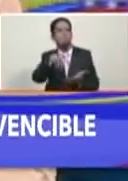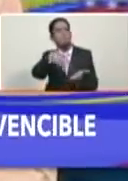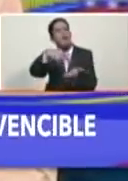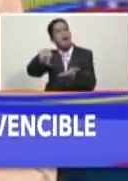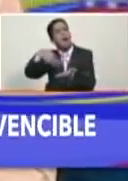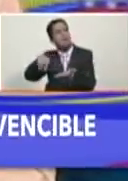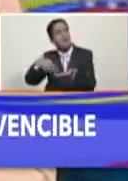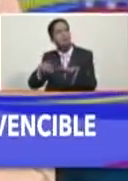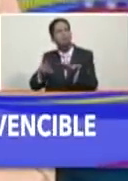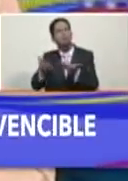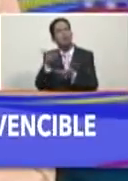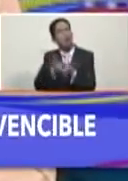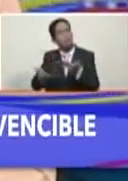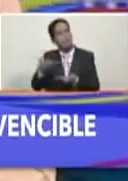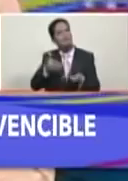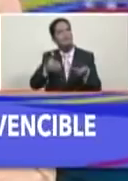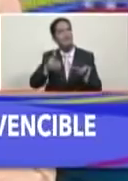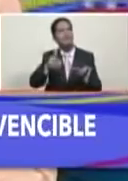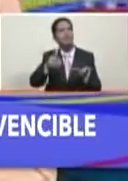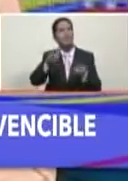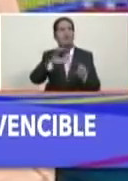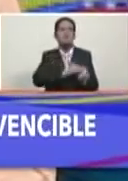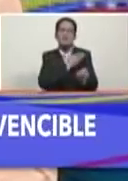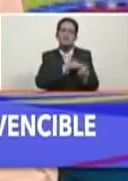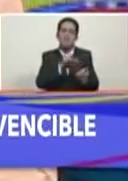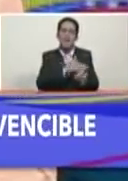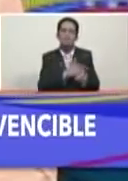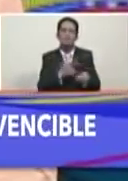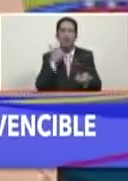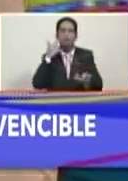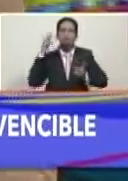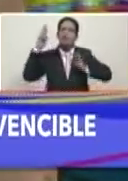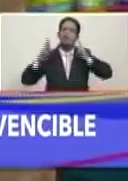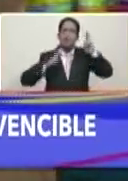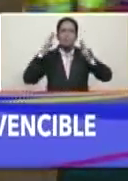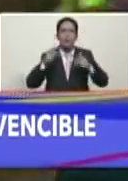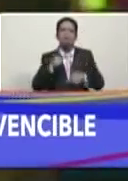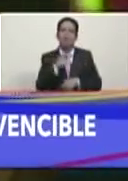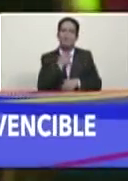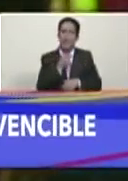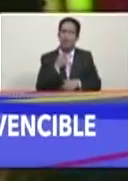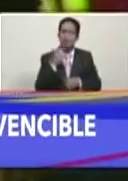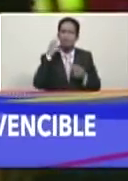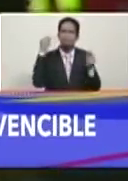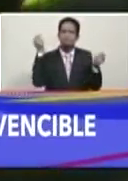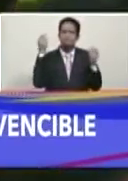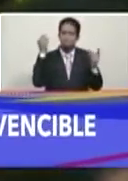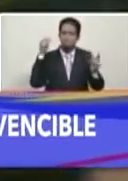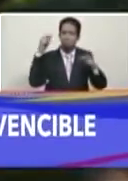bailando, compartiendo, cantando, rumbeando. ¿A ustedes les gusta rumbear, verdad?